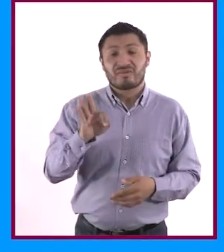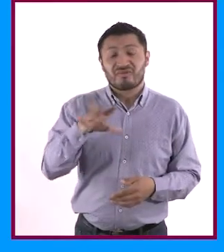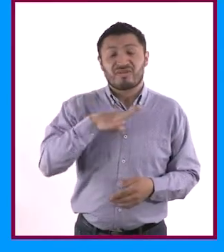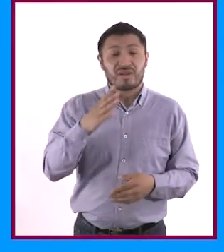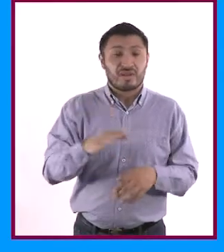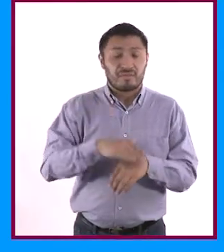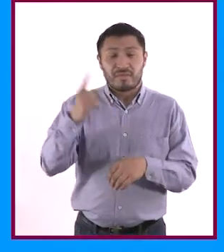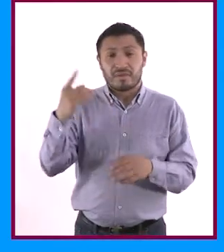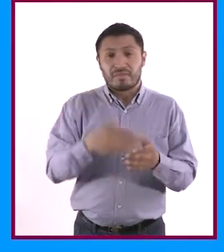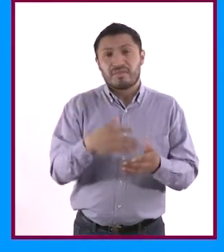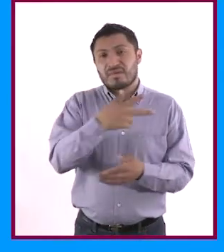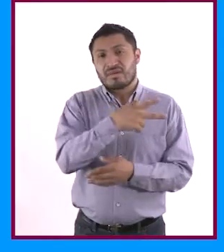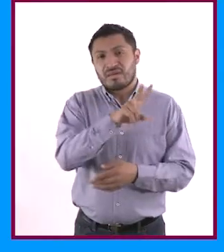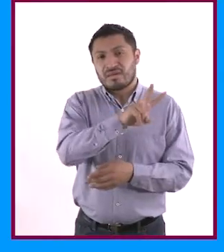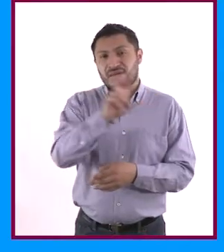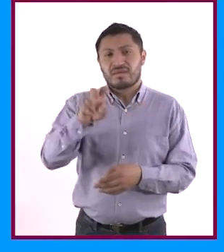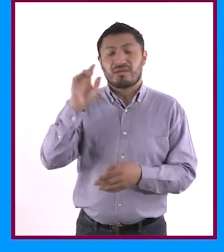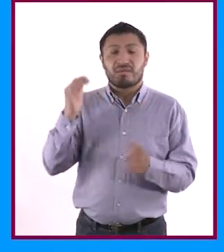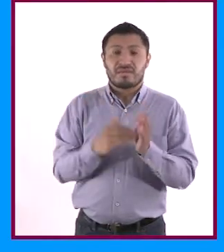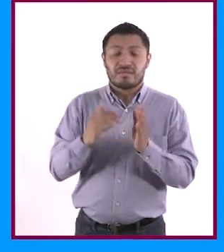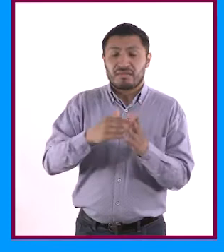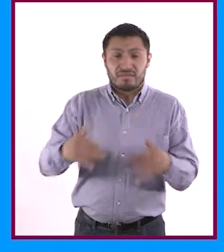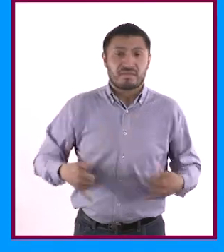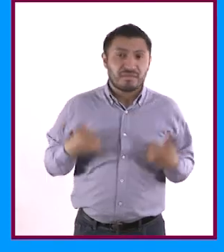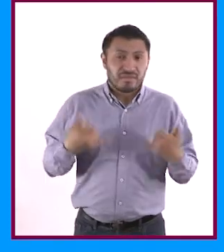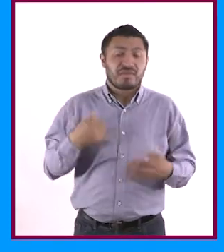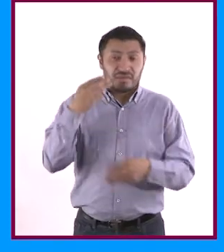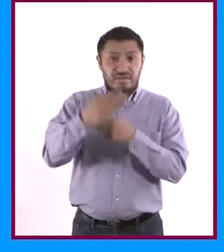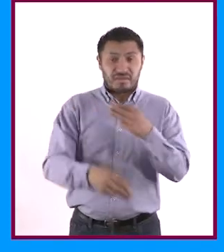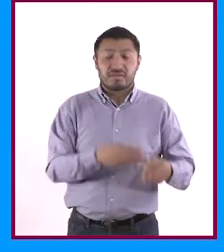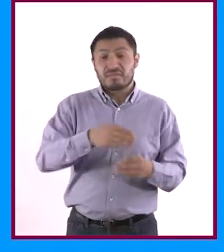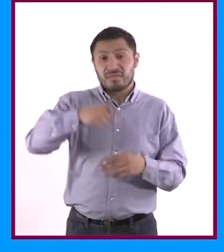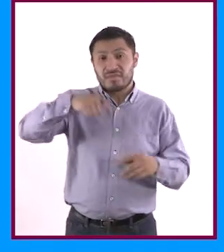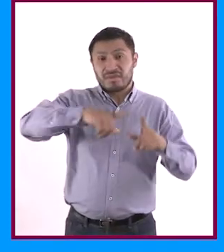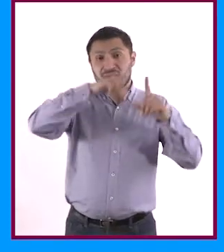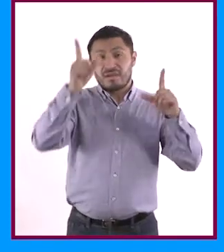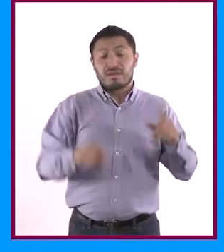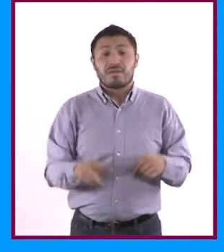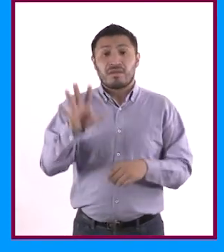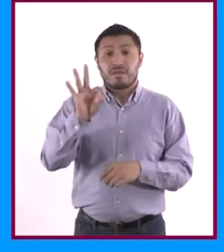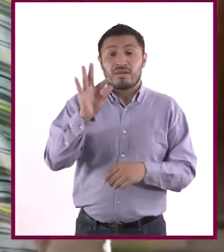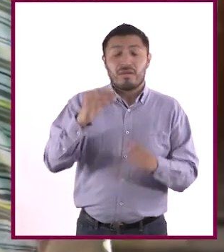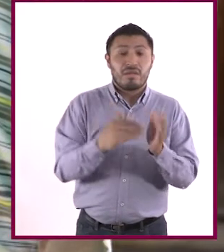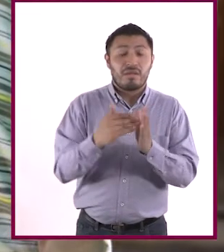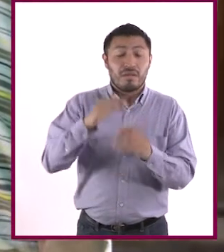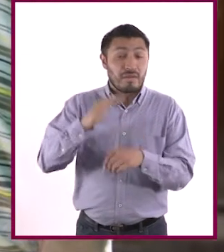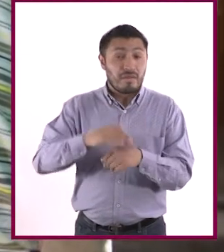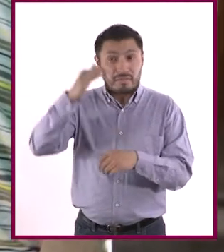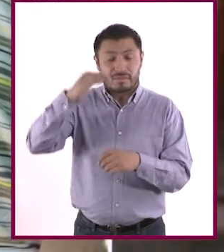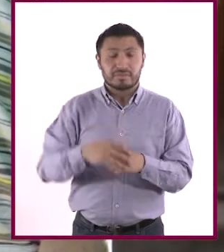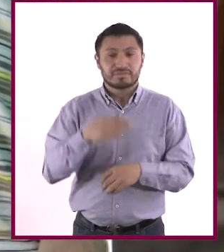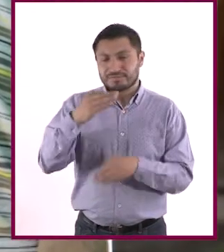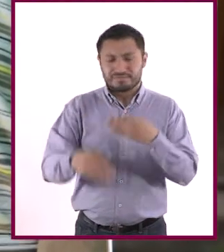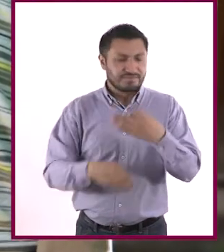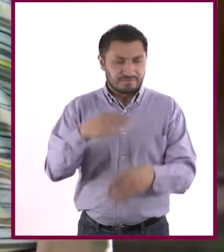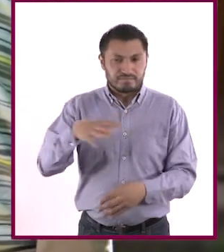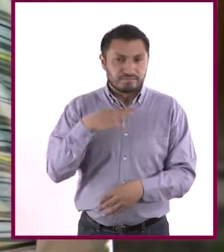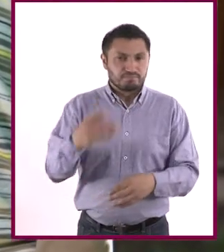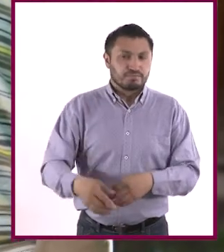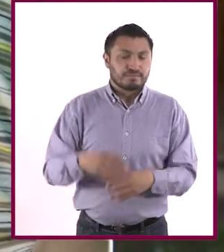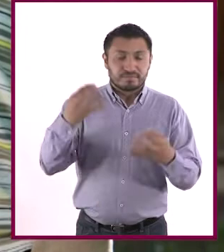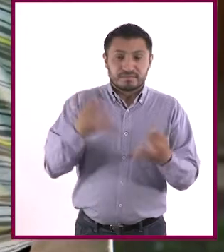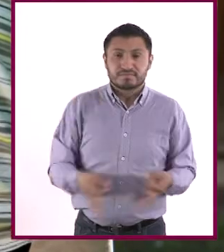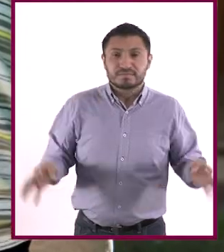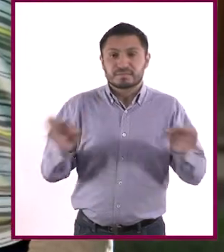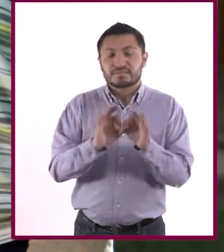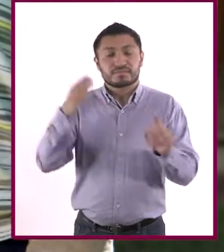de 1.200 millones de adolescentes en el mundo, y en México, más de 40 millones. Todas y todos enfrentan grandes